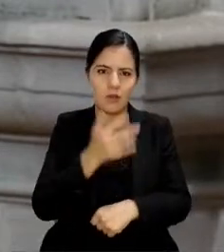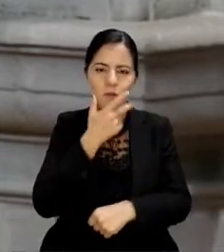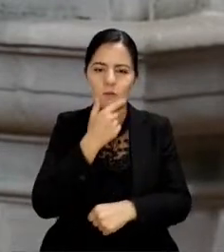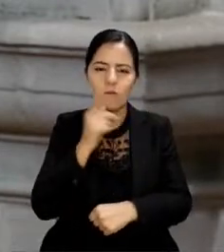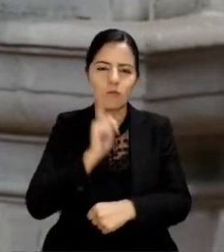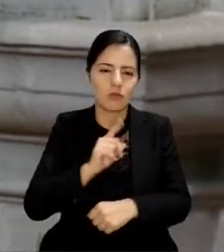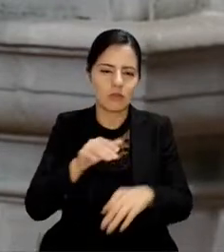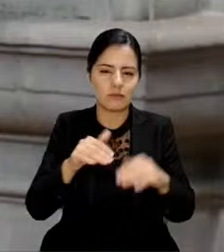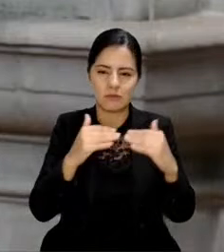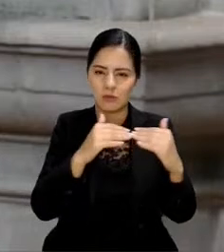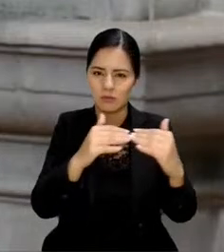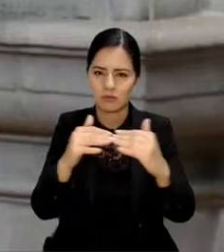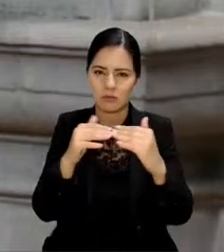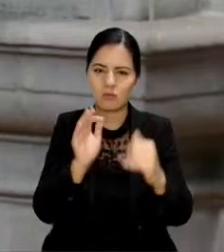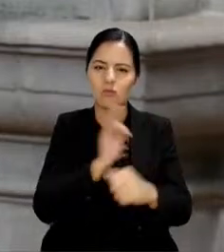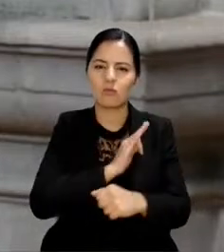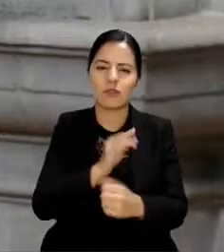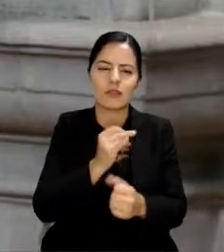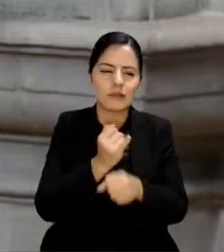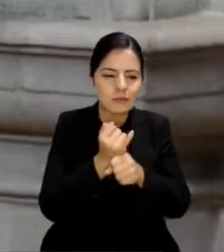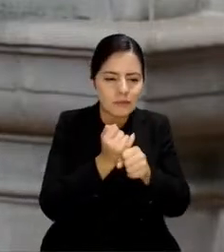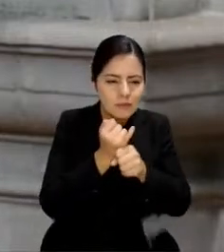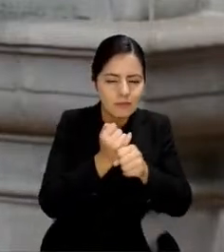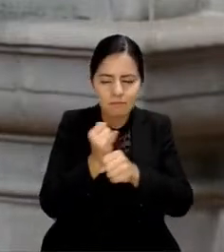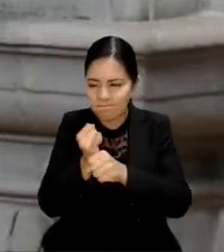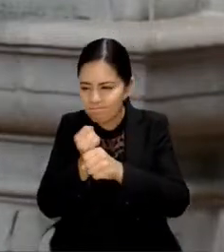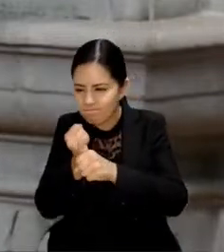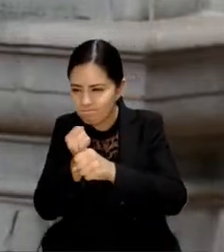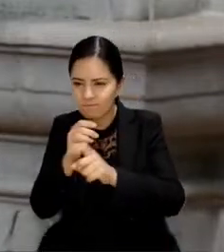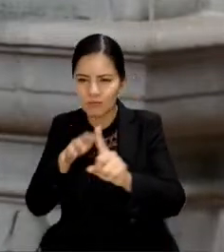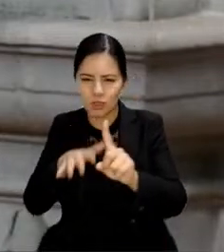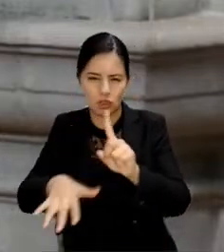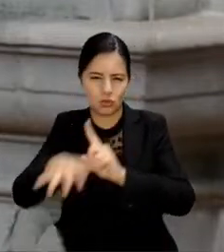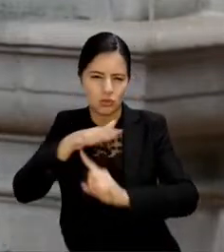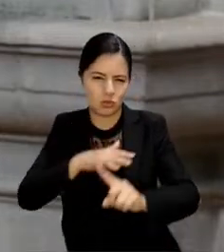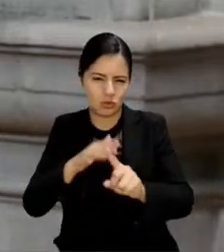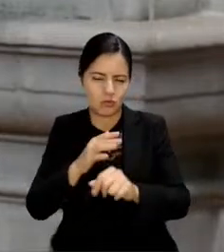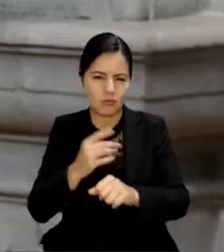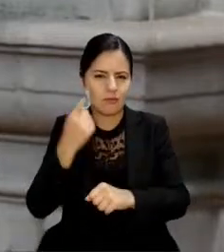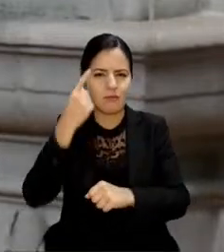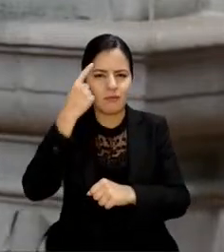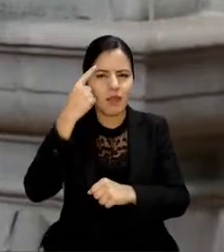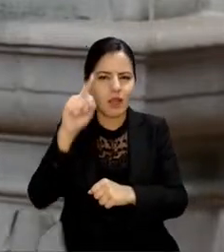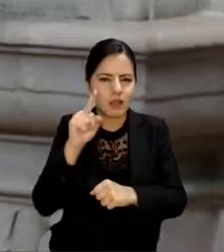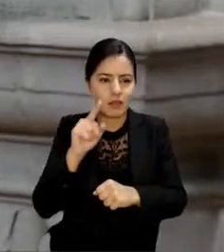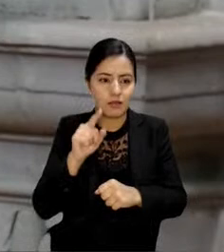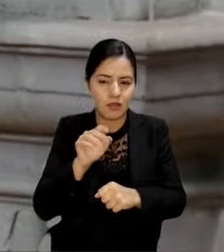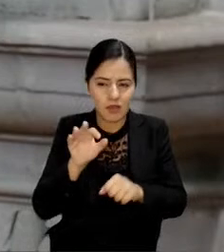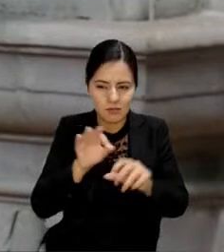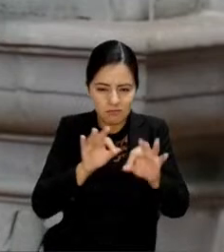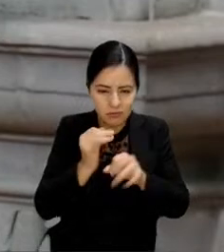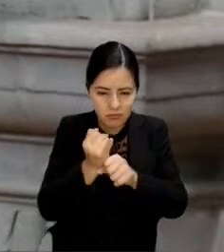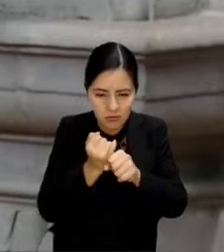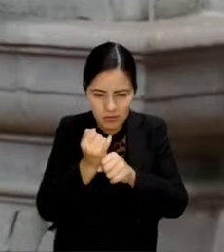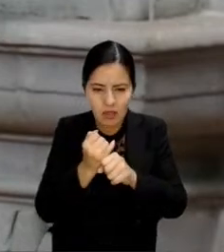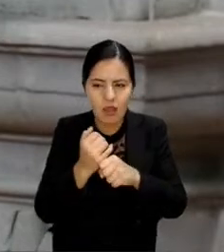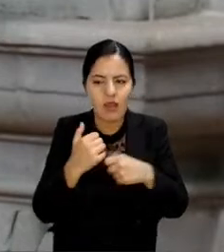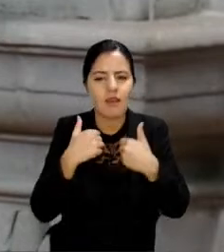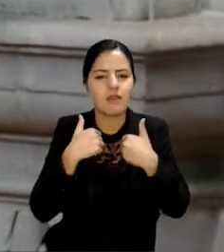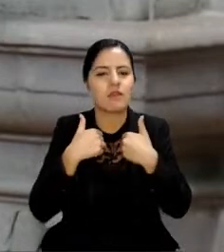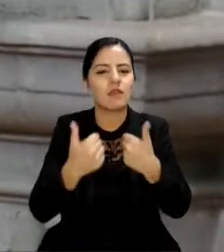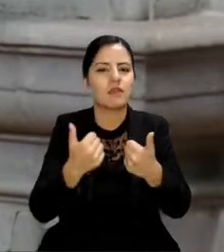y estudios sobre la situación de las mujeres y hombres mexiquenses a fin de que los resultados promuevan la igualdad de género y derechos